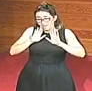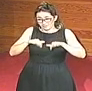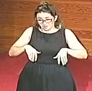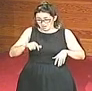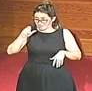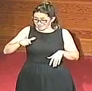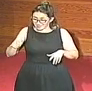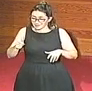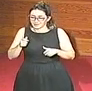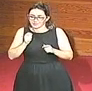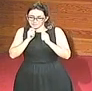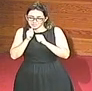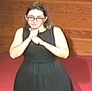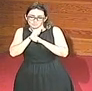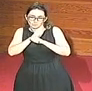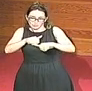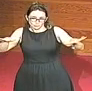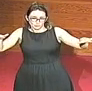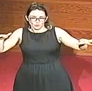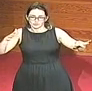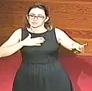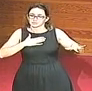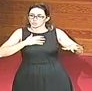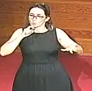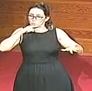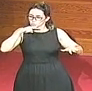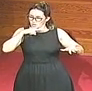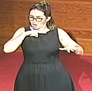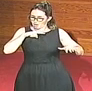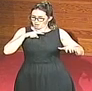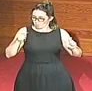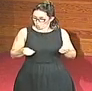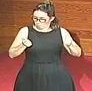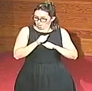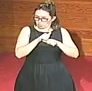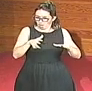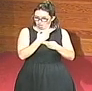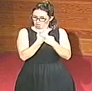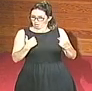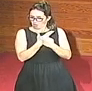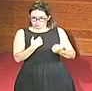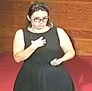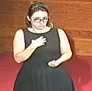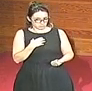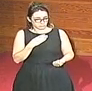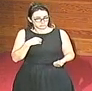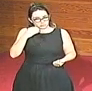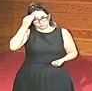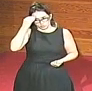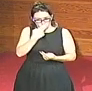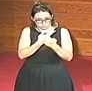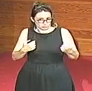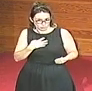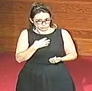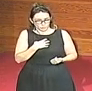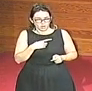que difunden propaganda rusa, que yo la verdad es que no lo veo, que haya que vetarlos. Pues al final se puede crear el efecto Barbara Streisand, ¿no? ¿Sabéis